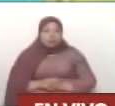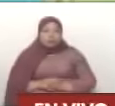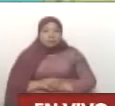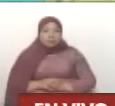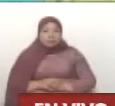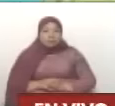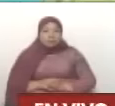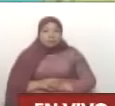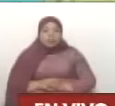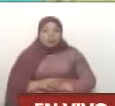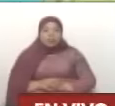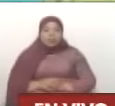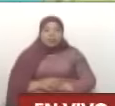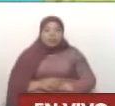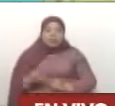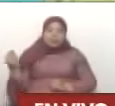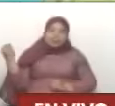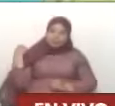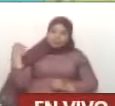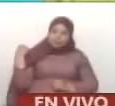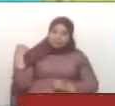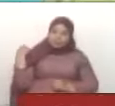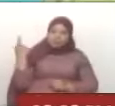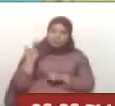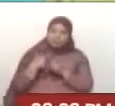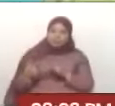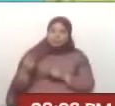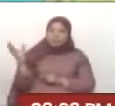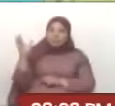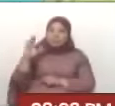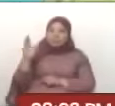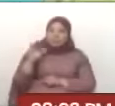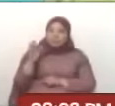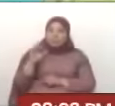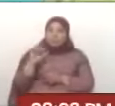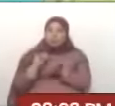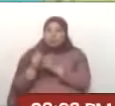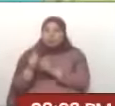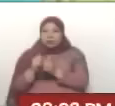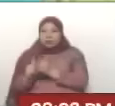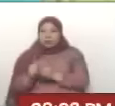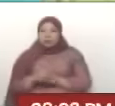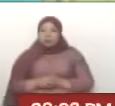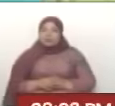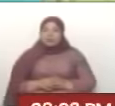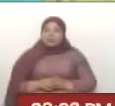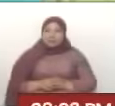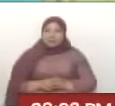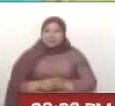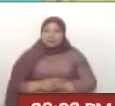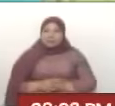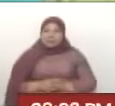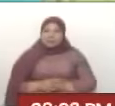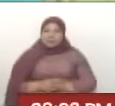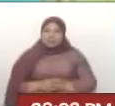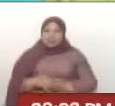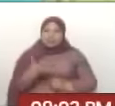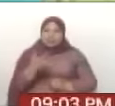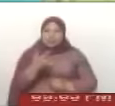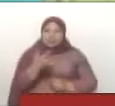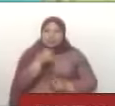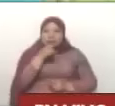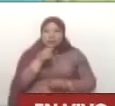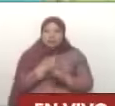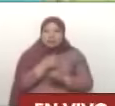me hacen una solicitud, ya estamos actuando en varios lugares, en Caracas, en el Brigidiriarte, en Maracaibo, en el Pachencho